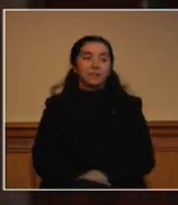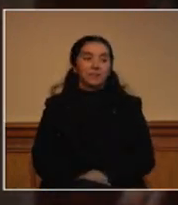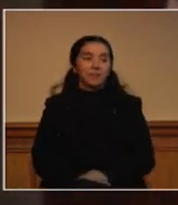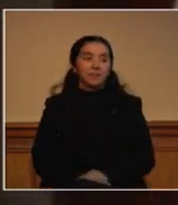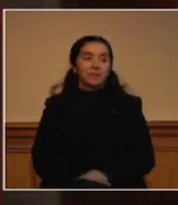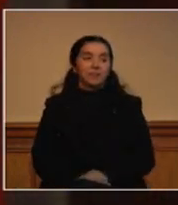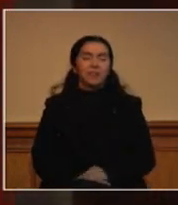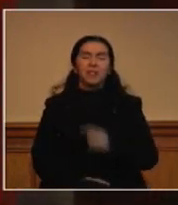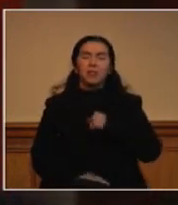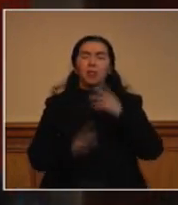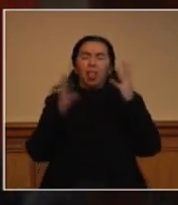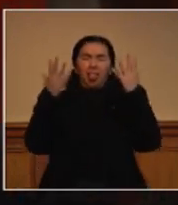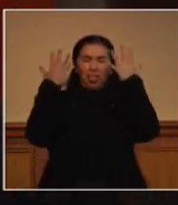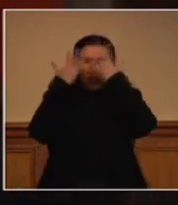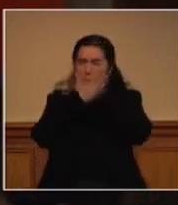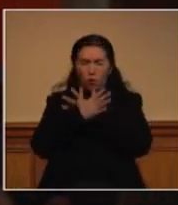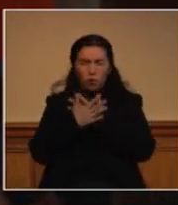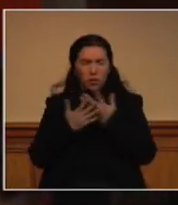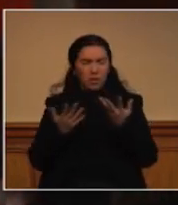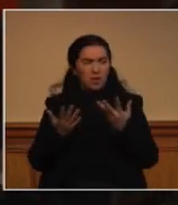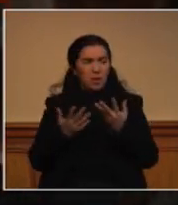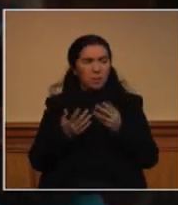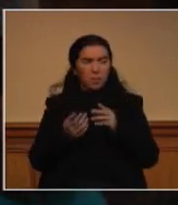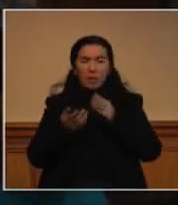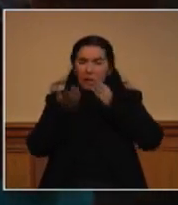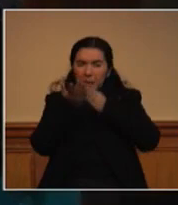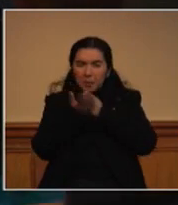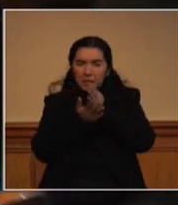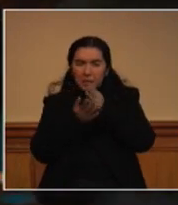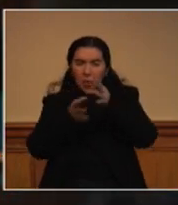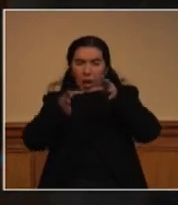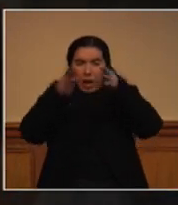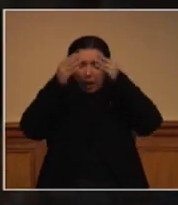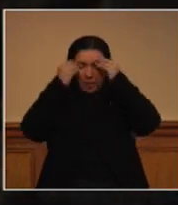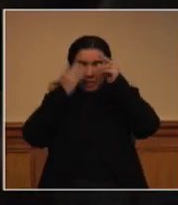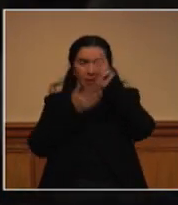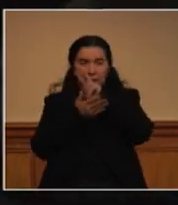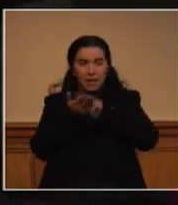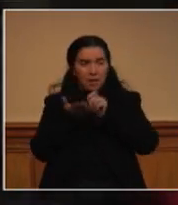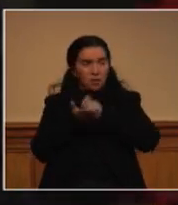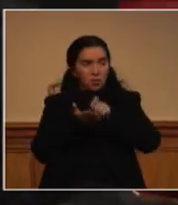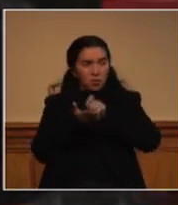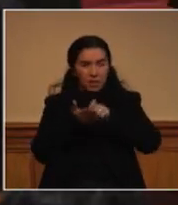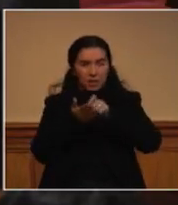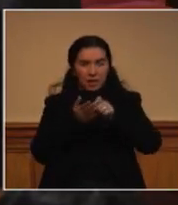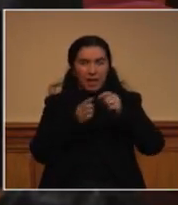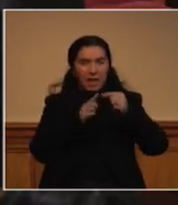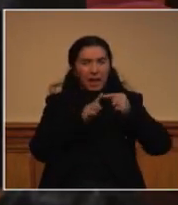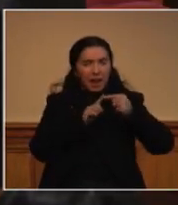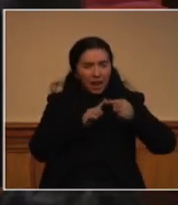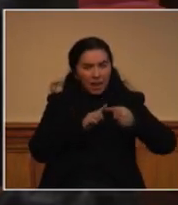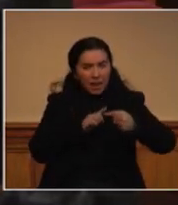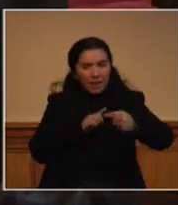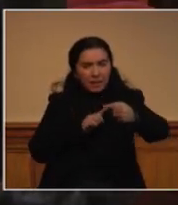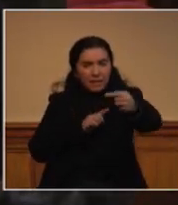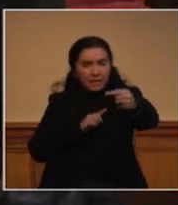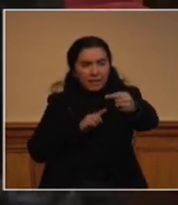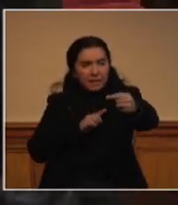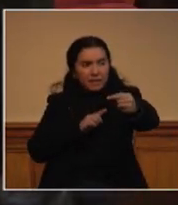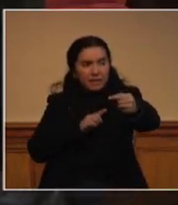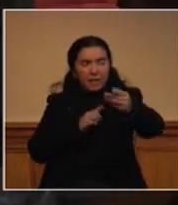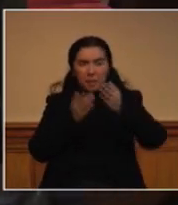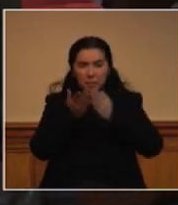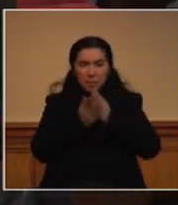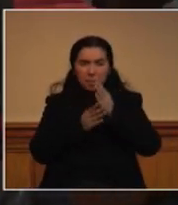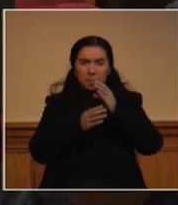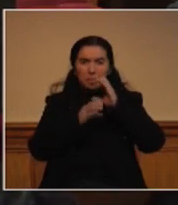Me perdí un poco con respecto a que originalmente el aprendizaje de la lectoescritura era más lineal. Creo que partía por la comunicación,